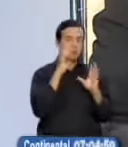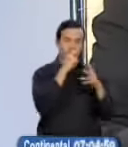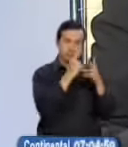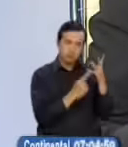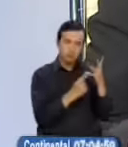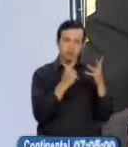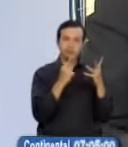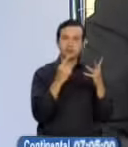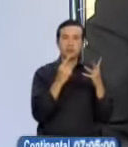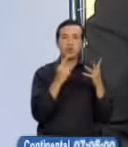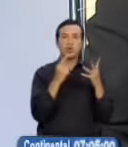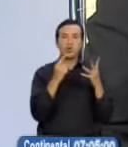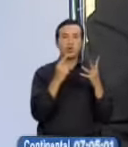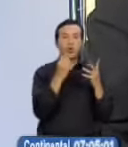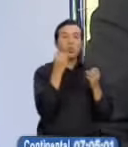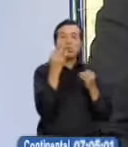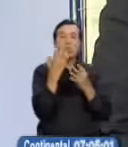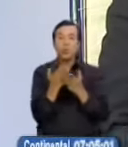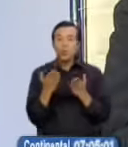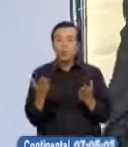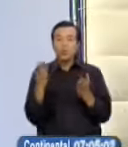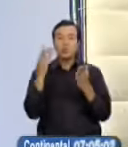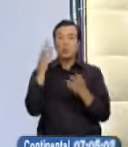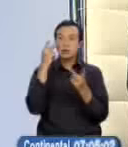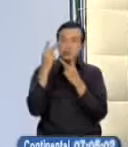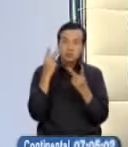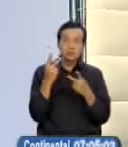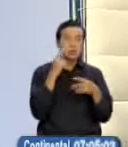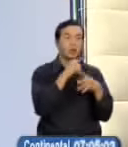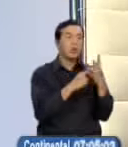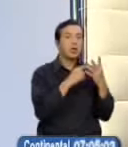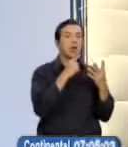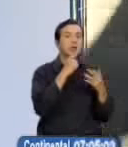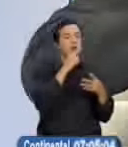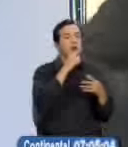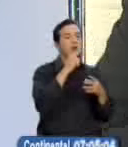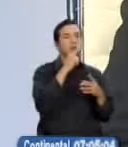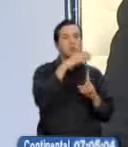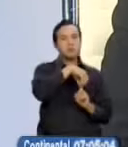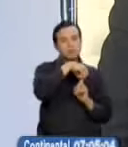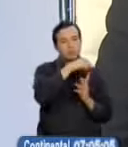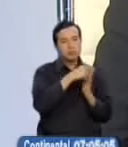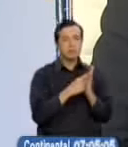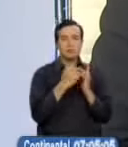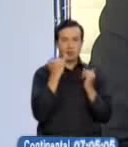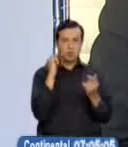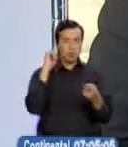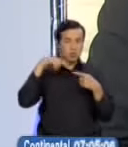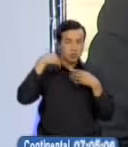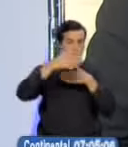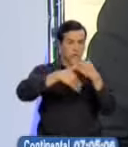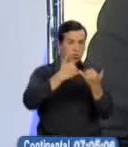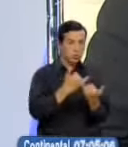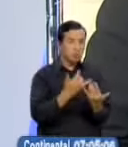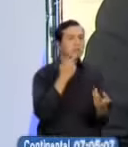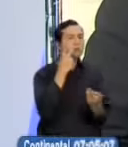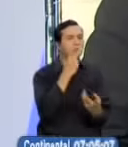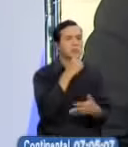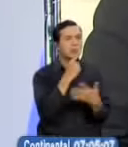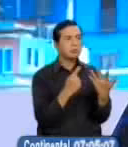con lo cuantitativo. Hecho el corte a valor presente, como dicen los ingenieros comerciales, ¿qué